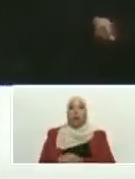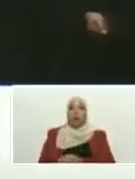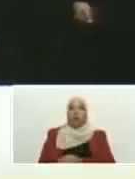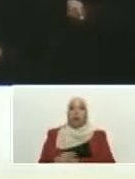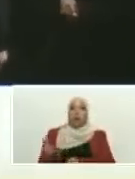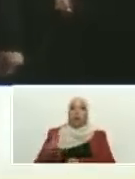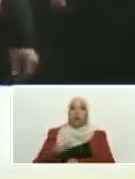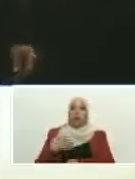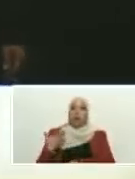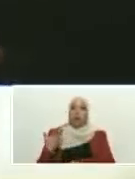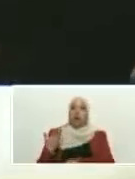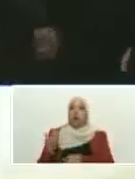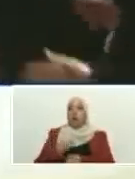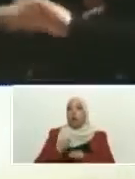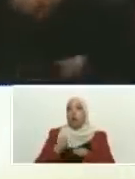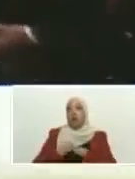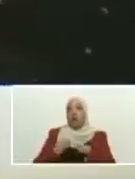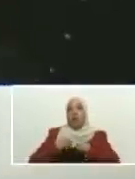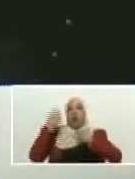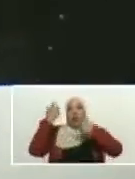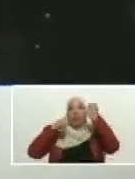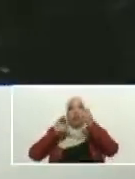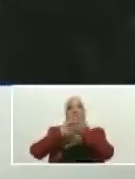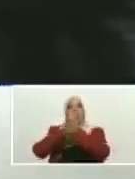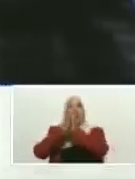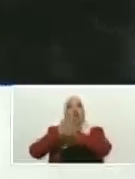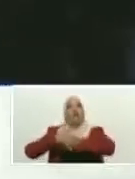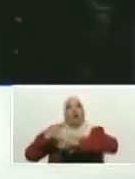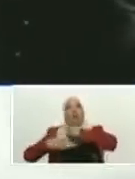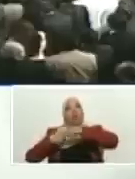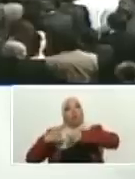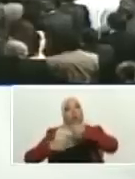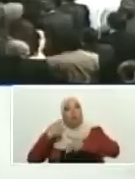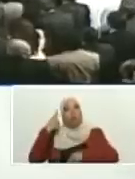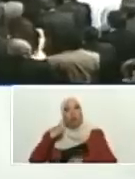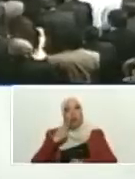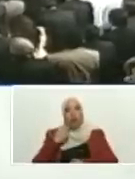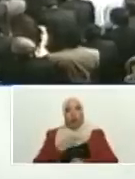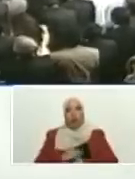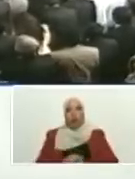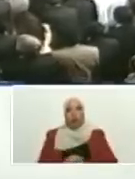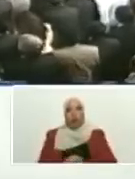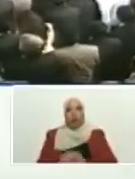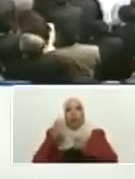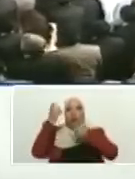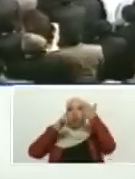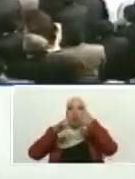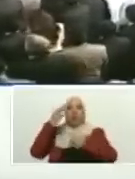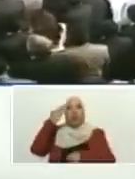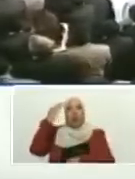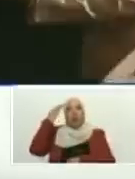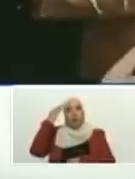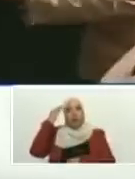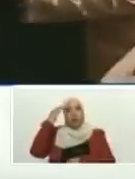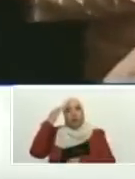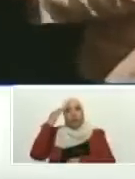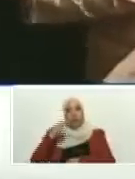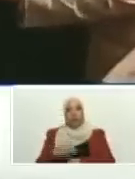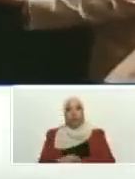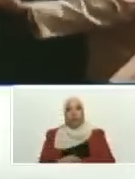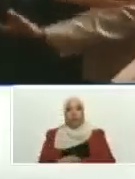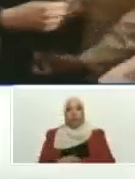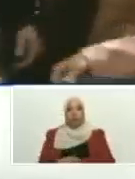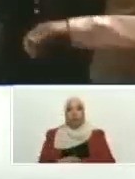no sobreviviría. Se acababa la revolución bolivariana. Pero Chávez supo lo que hizo.